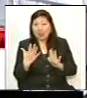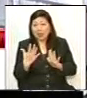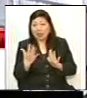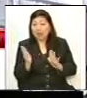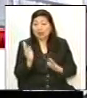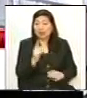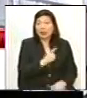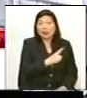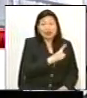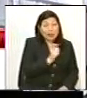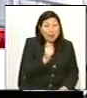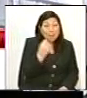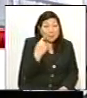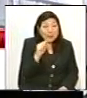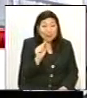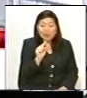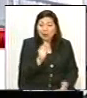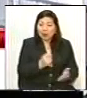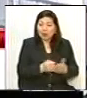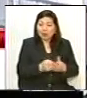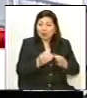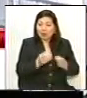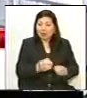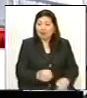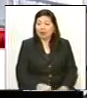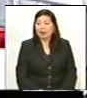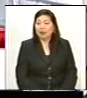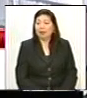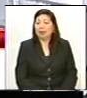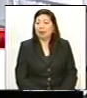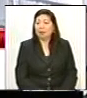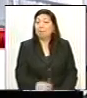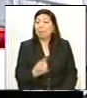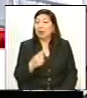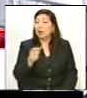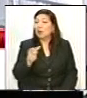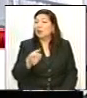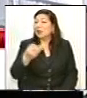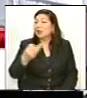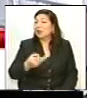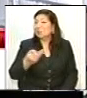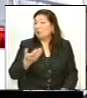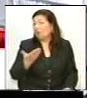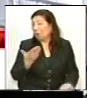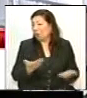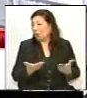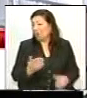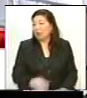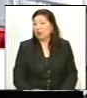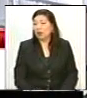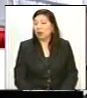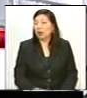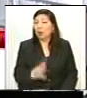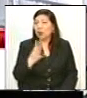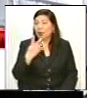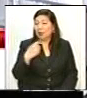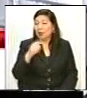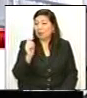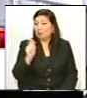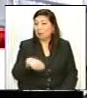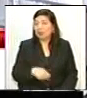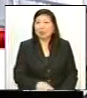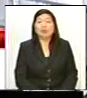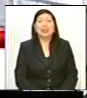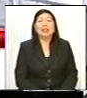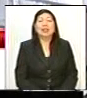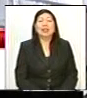100 millones, dado los costos fijos de contratar a los especialistas, estimamos de aproximadamente 4%, ¿no?